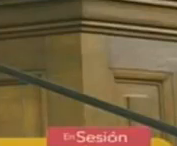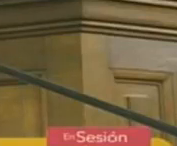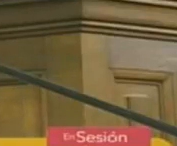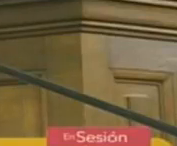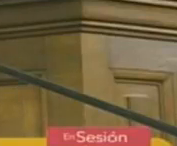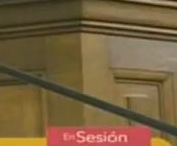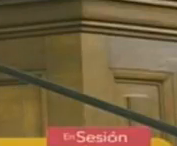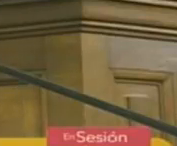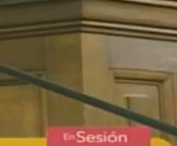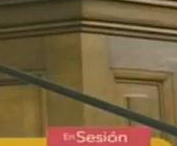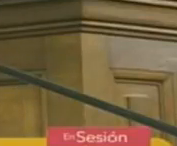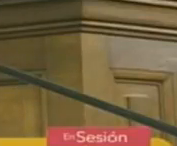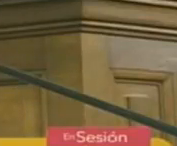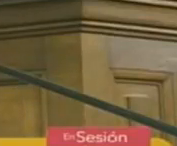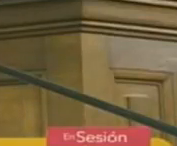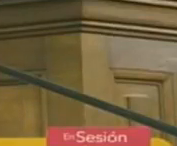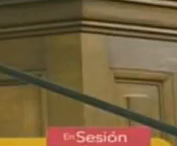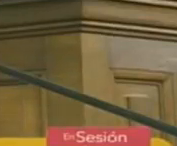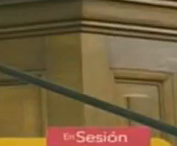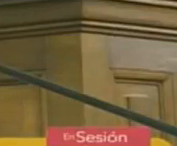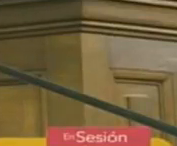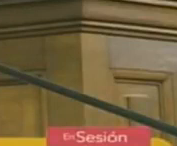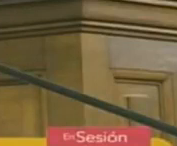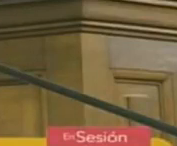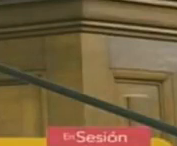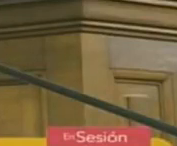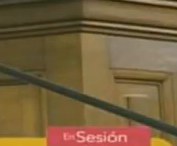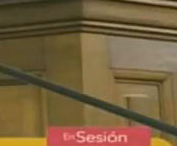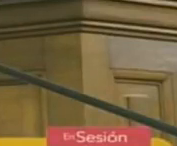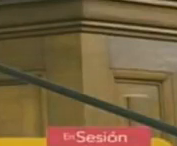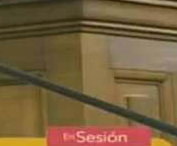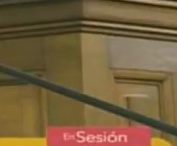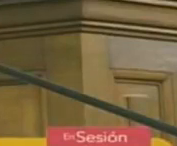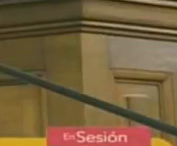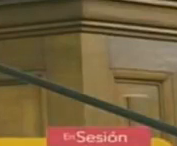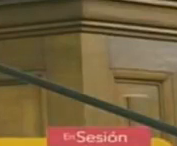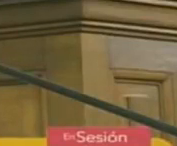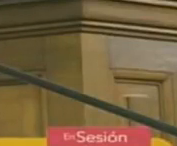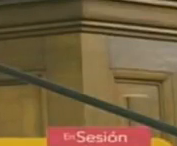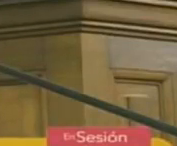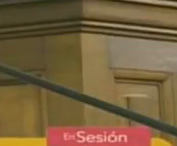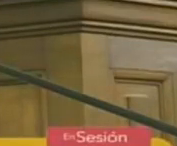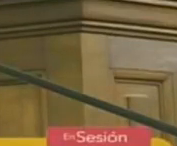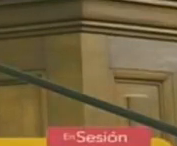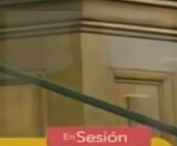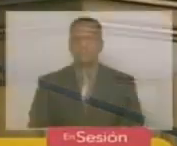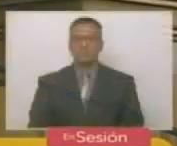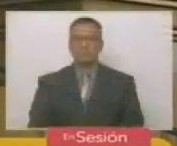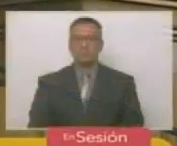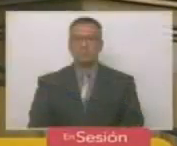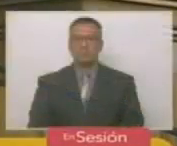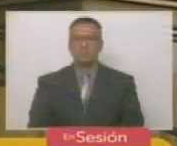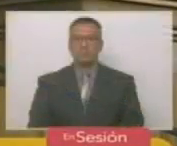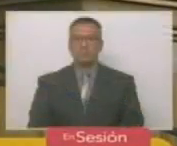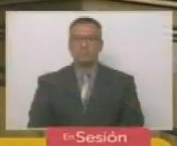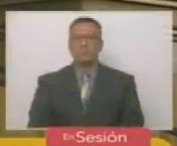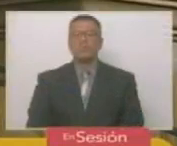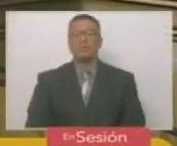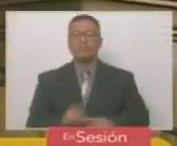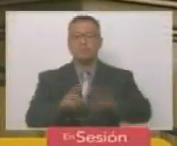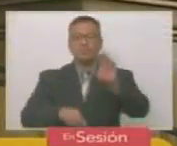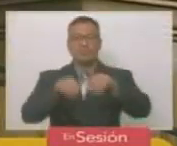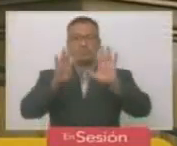penas impuestas; 17, tribunal que impulsó las penas; 18, reparación de daños a la víctima;